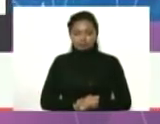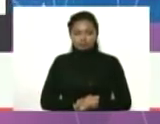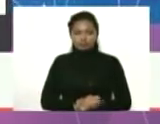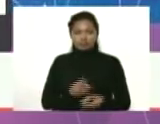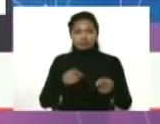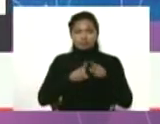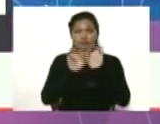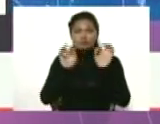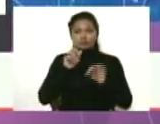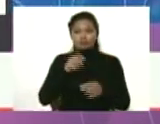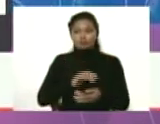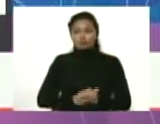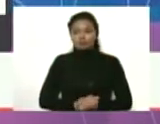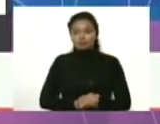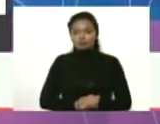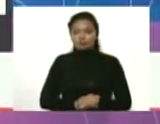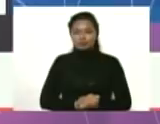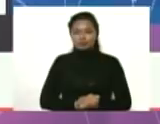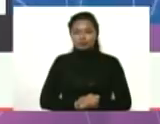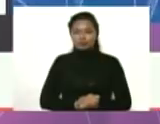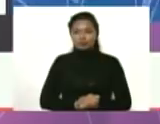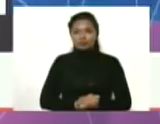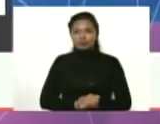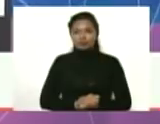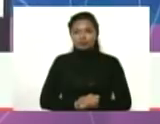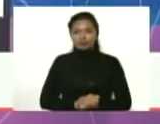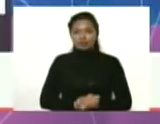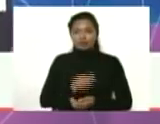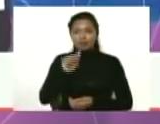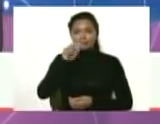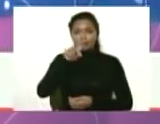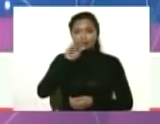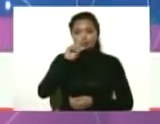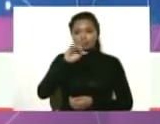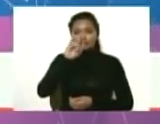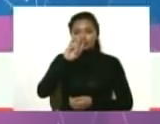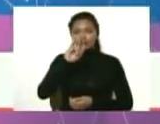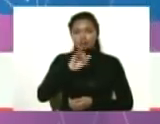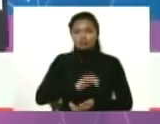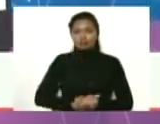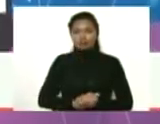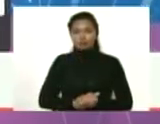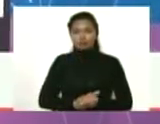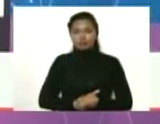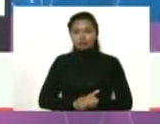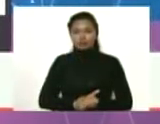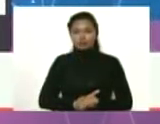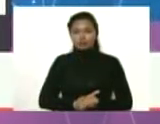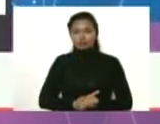Catiusca Cifonte, comandante de la APDI Ezequiel Zamora.